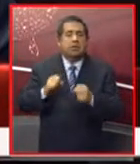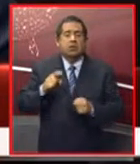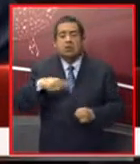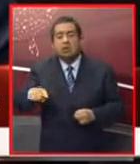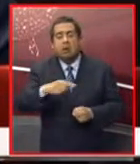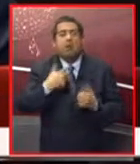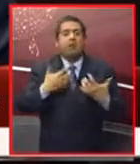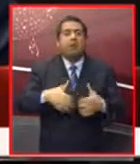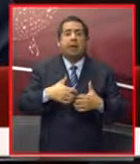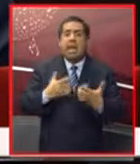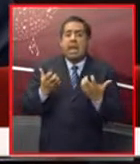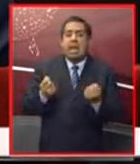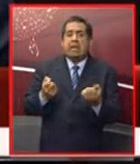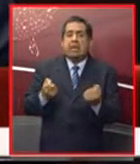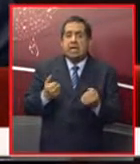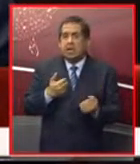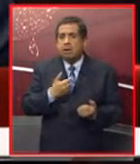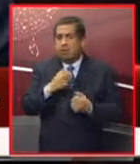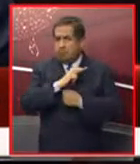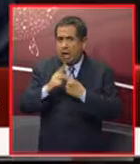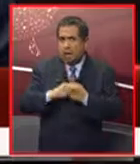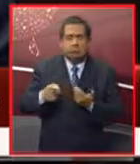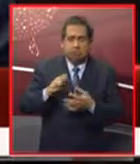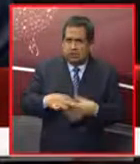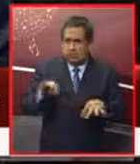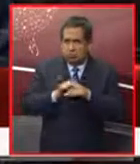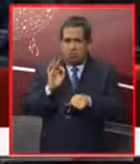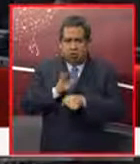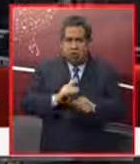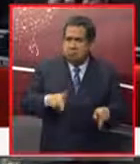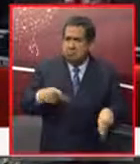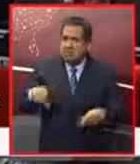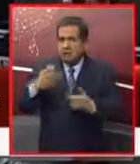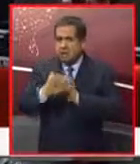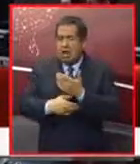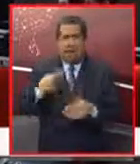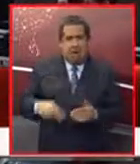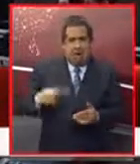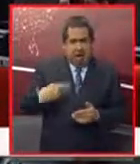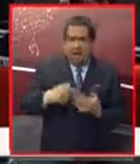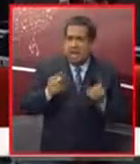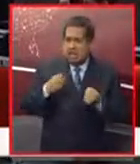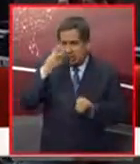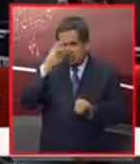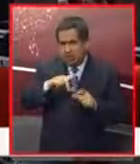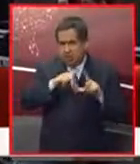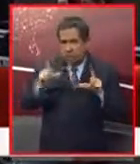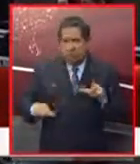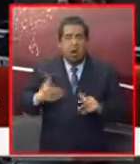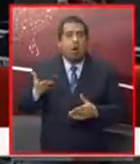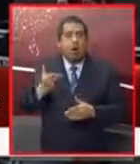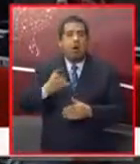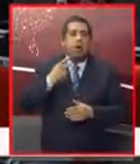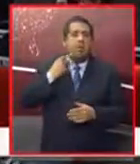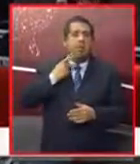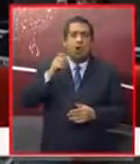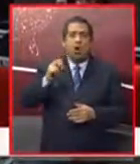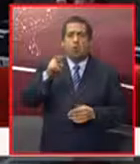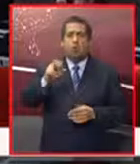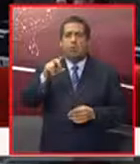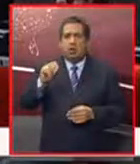de leche del país y fortalezcan la comercialización de su producto. El punto fue propuesto por el diputado del PRI, Osvaldo Cházaro,